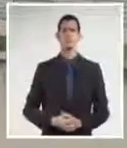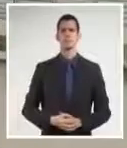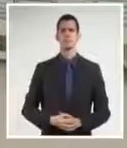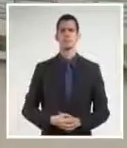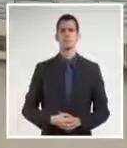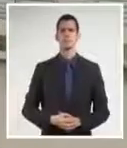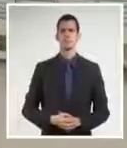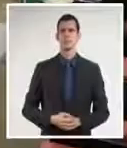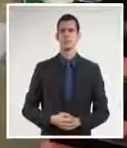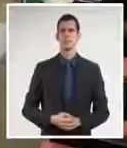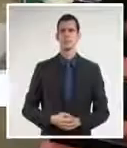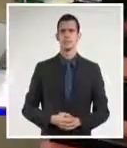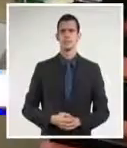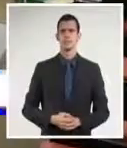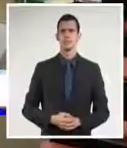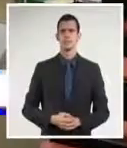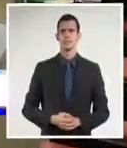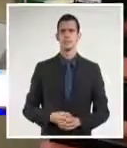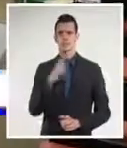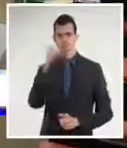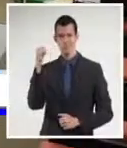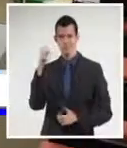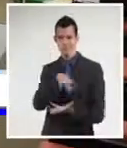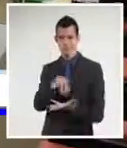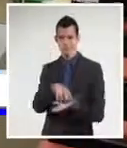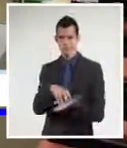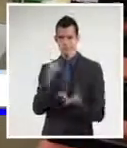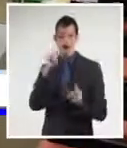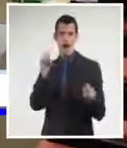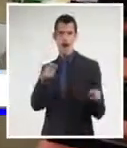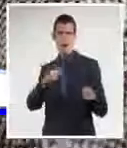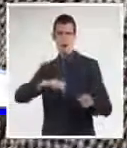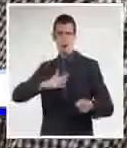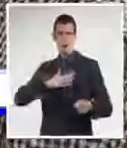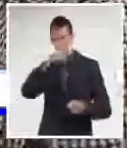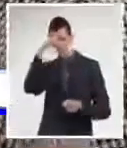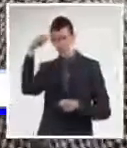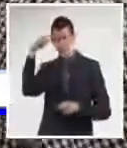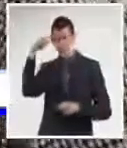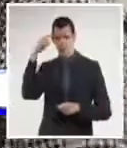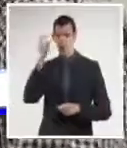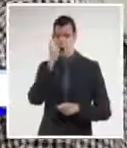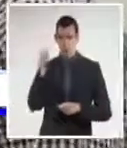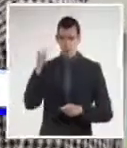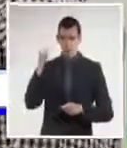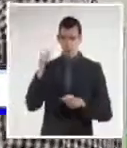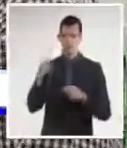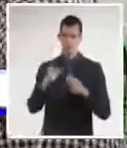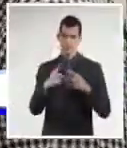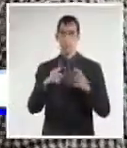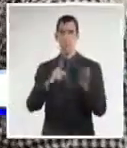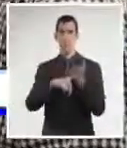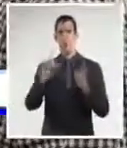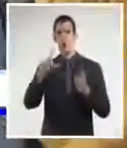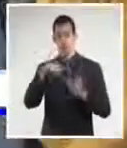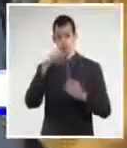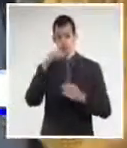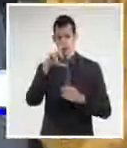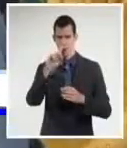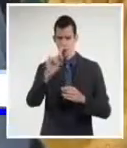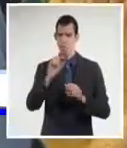En la emisora provincial Radio San Espíritus, el integrante del secretariado del Comité Central del Partido y jefe de su departamento ideológico, Rogelio